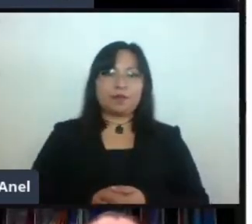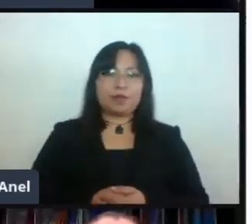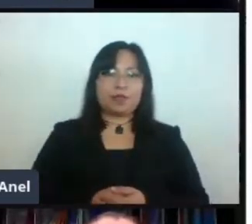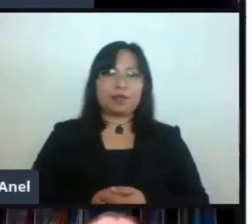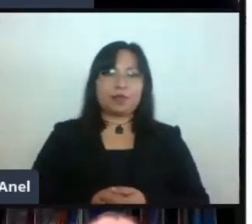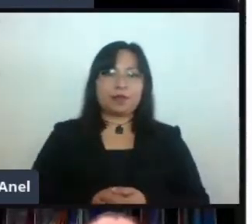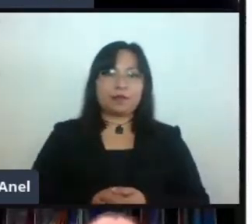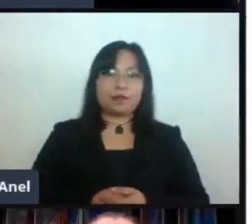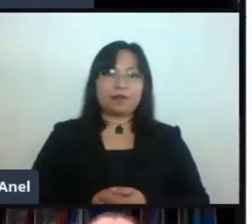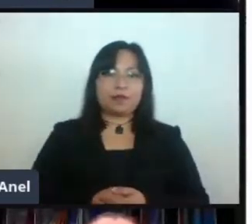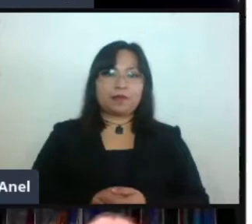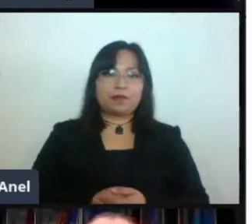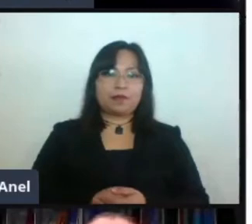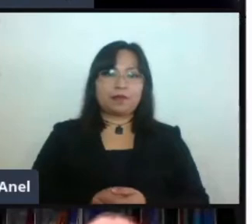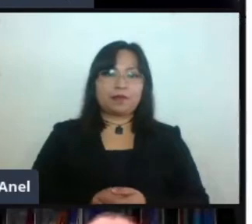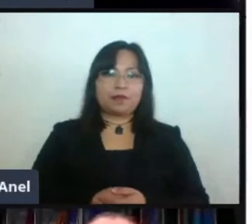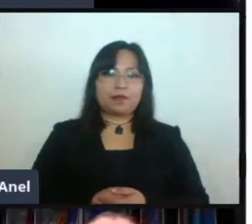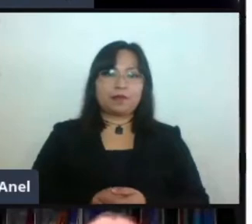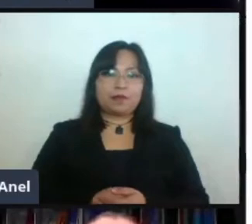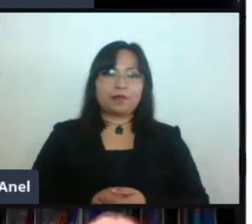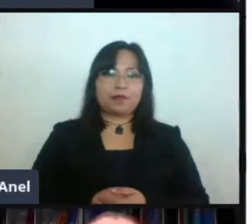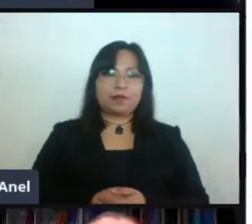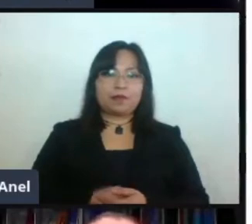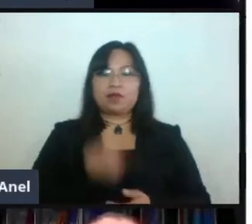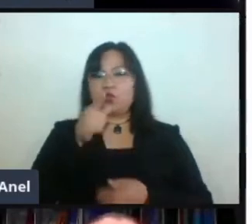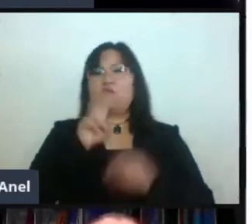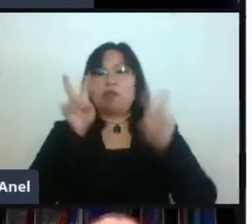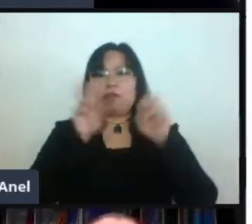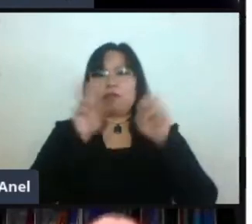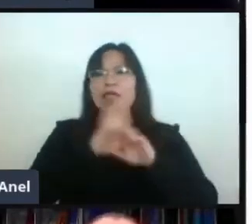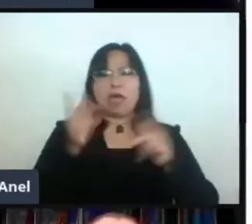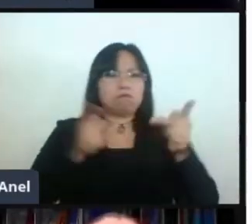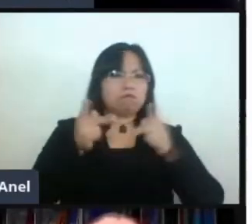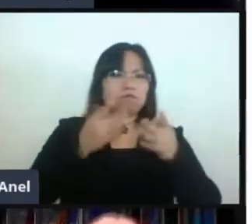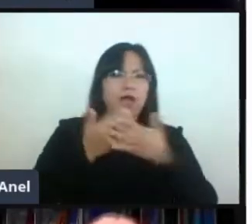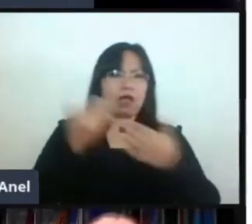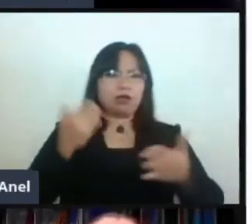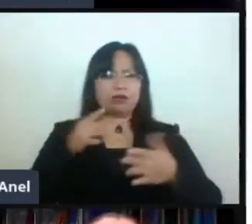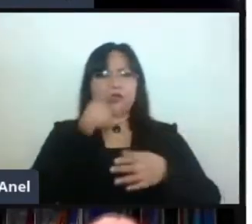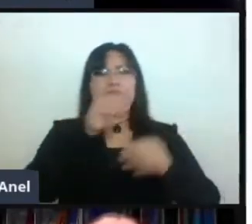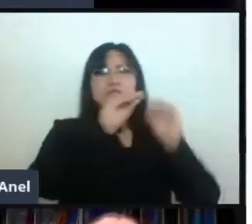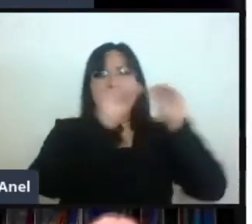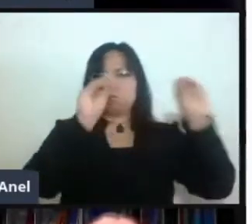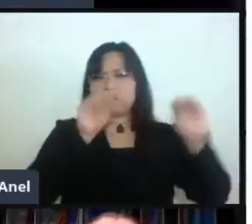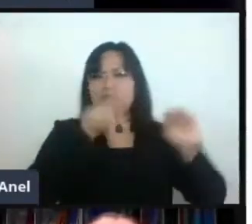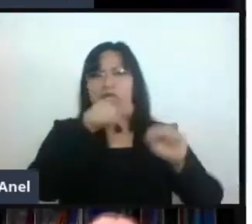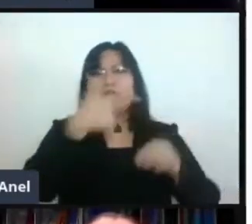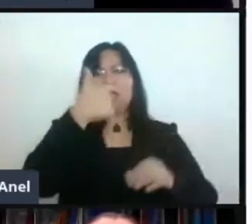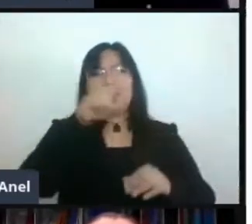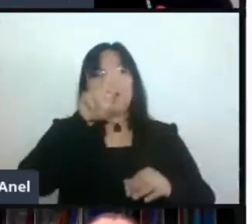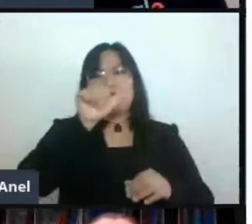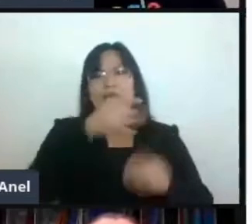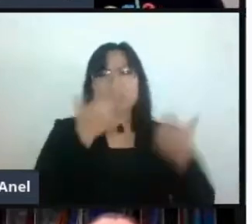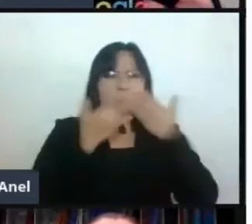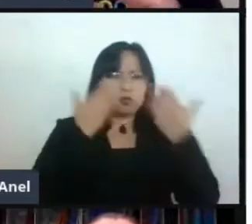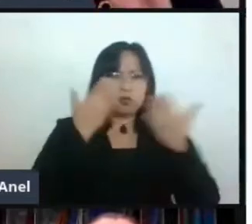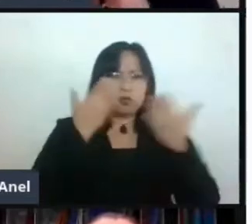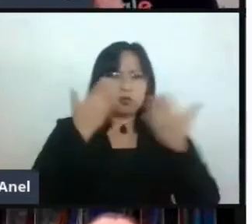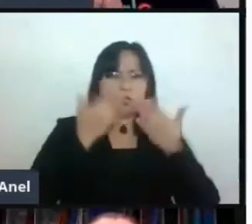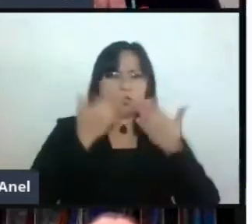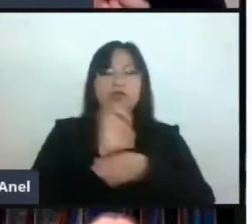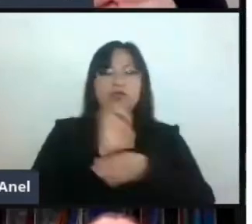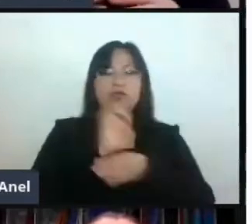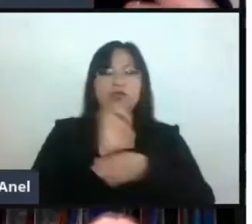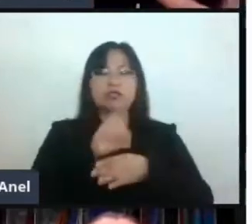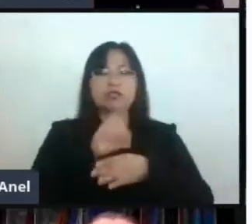está. Ah, espérenme. Bueno, voy a hacer mejor una nueva. Voy a hacer una nueva, permítanme. Entonces empezamos, Ale,